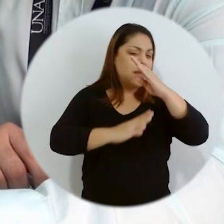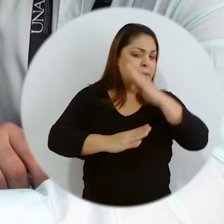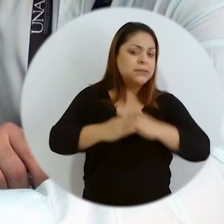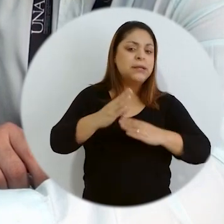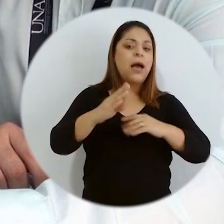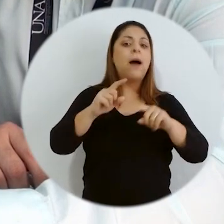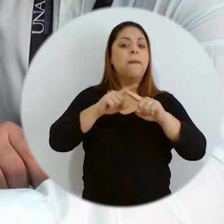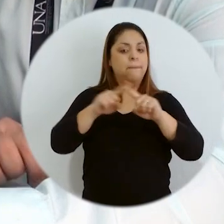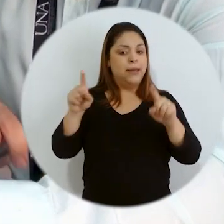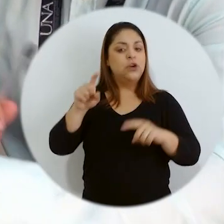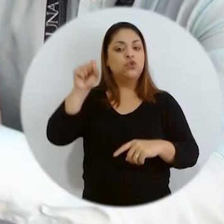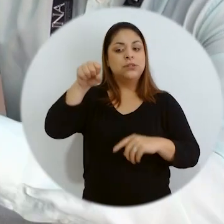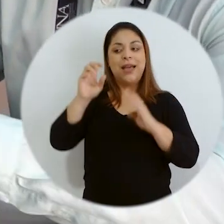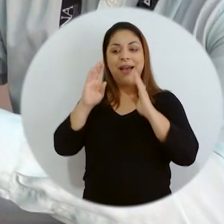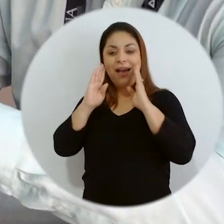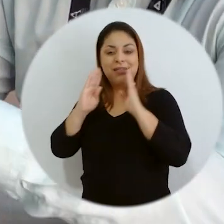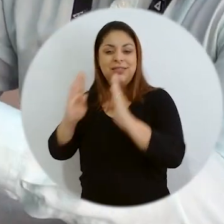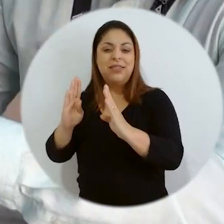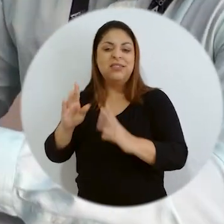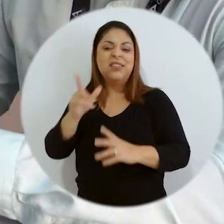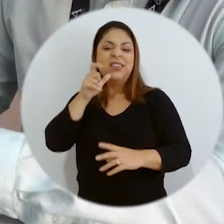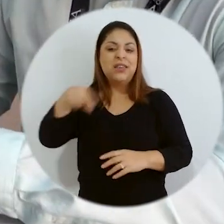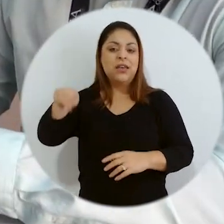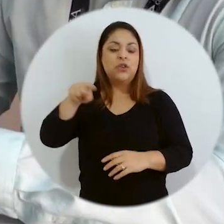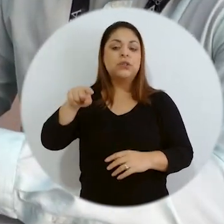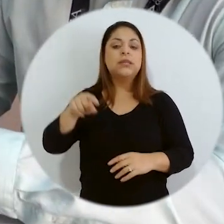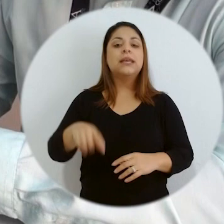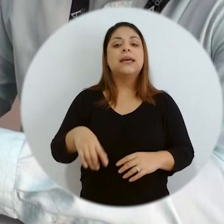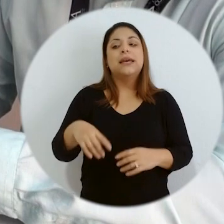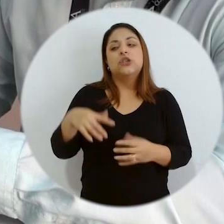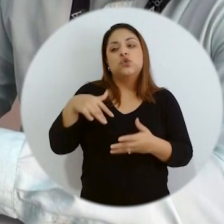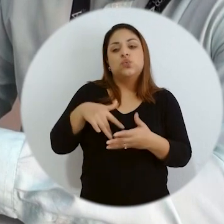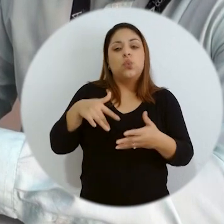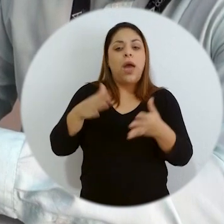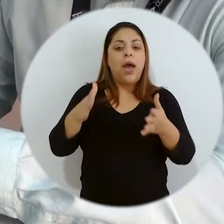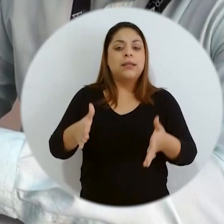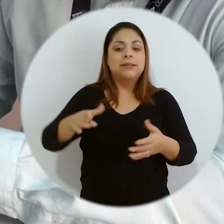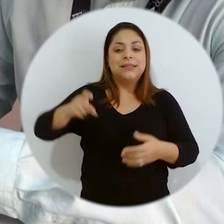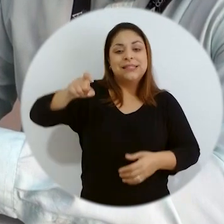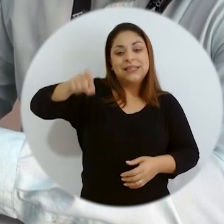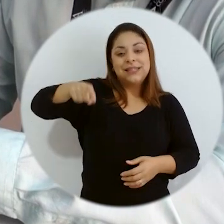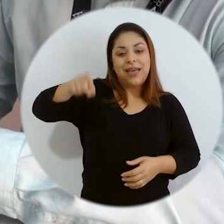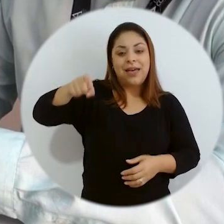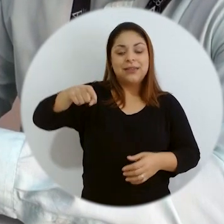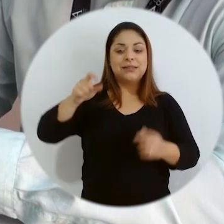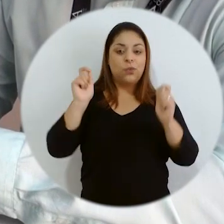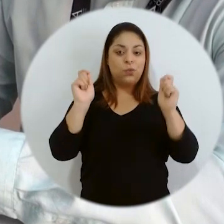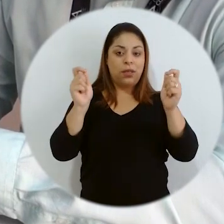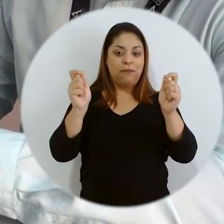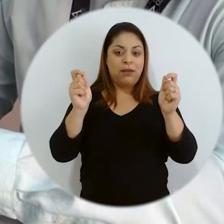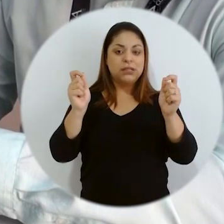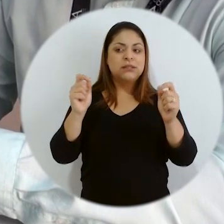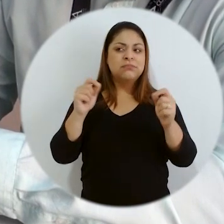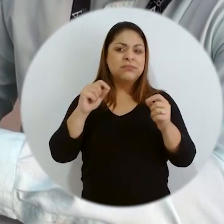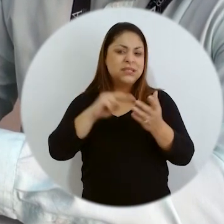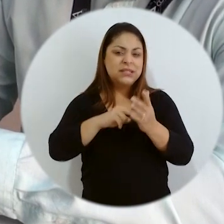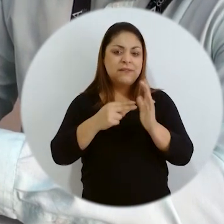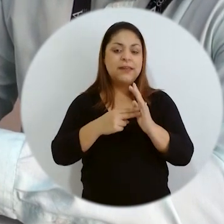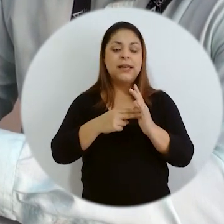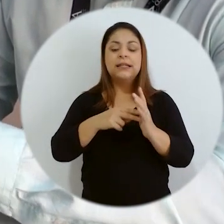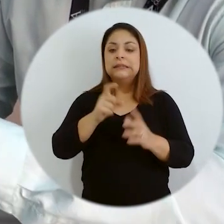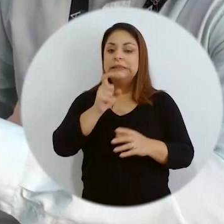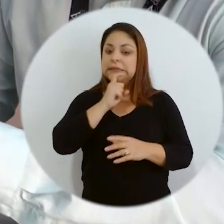no entra dentro de la población con discapacidad, pero que también se atiende, que son los estudiantes con necesidades educativas. Ahí hablamos más bien de